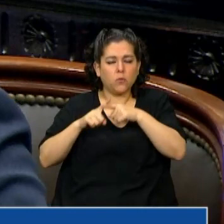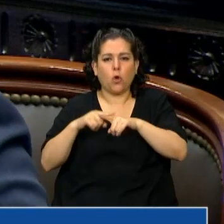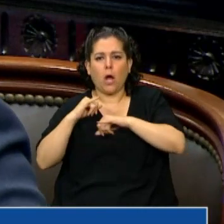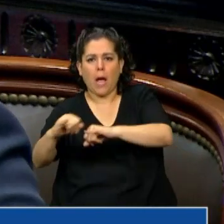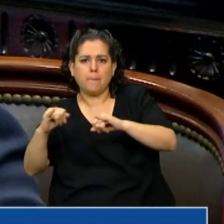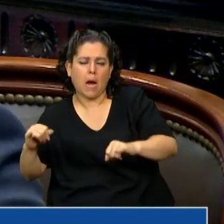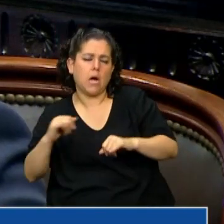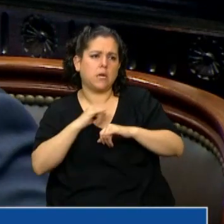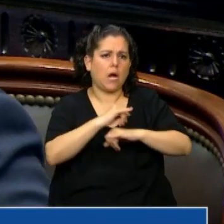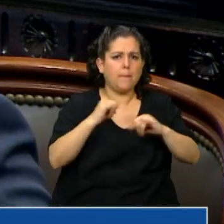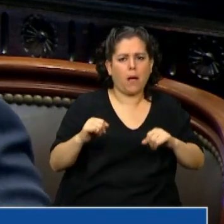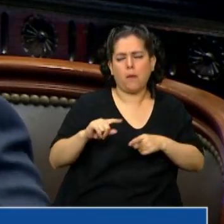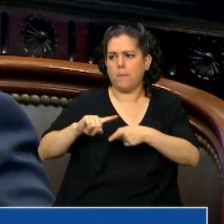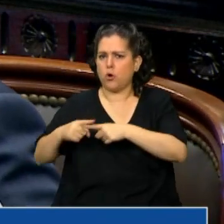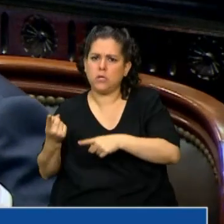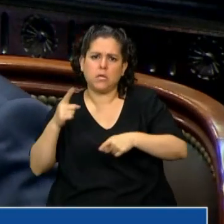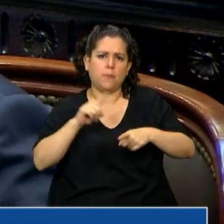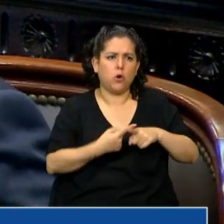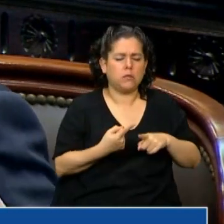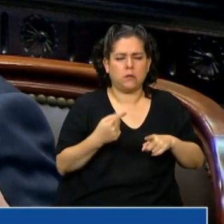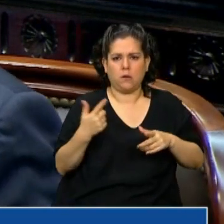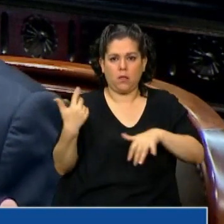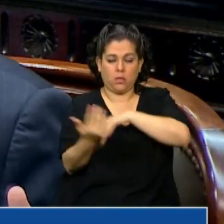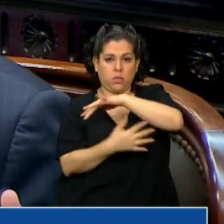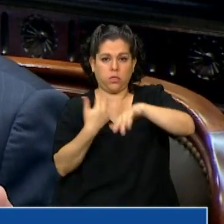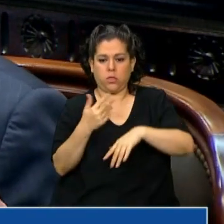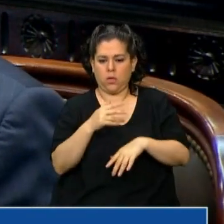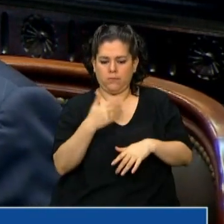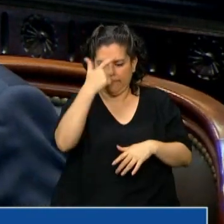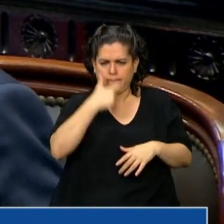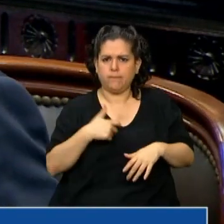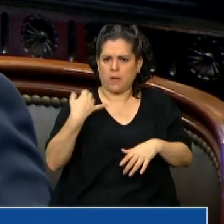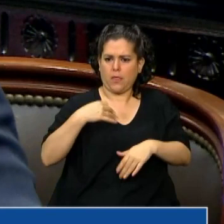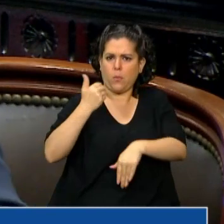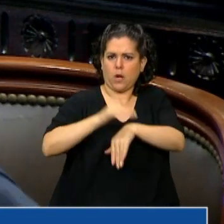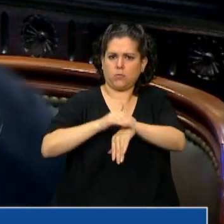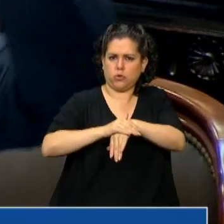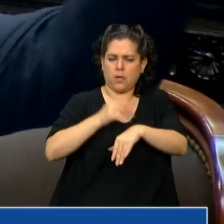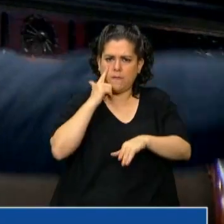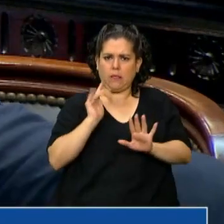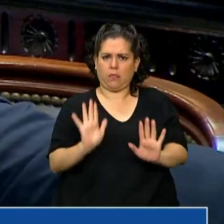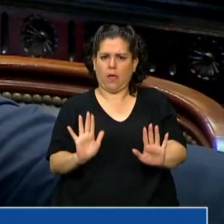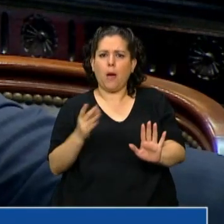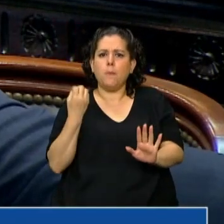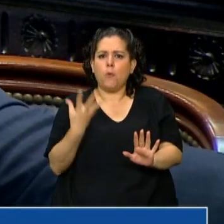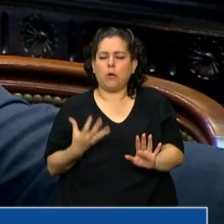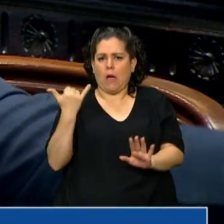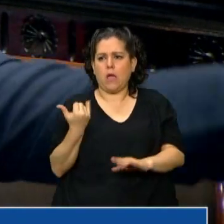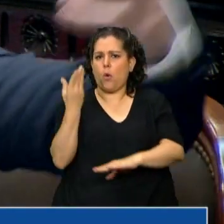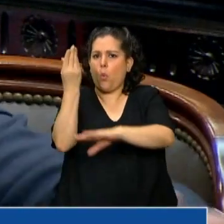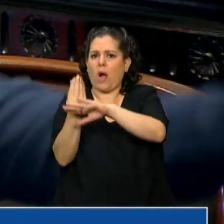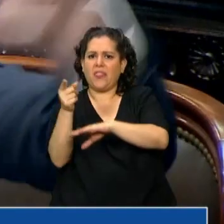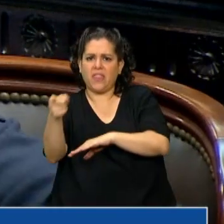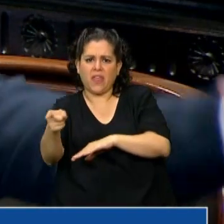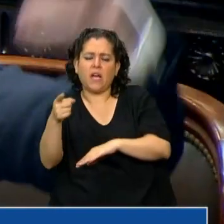campaña y en esta discusión política alguien tiene que tomar ese rol. Porque si no, por un lado tenemos un candidato que le